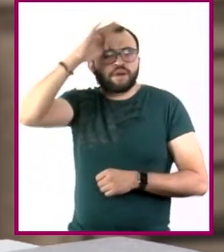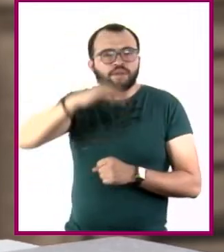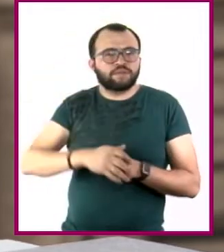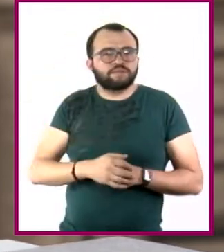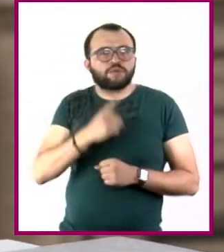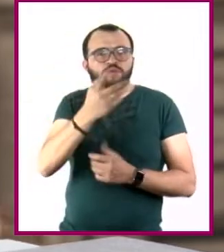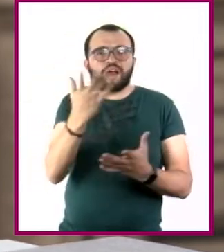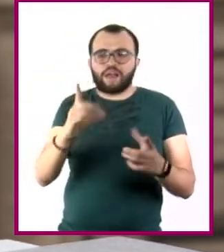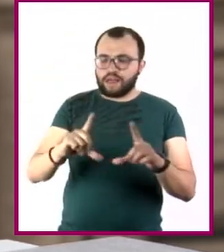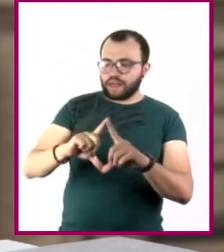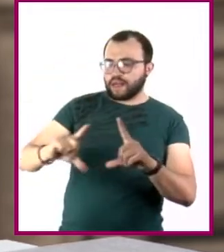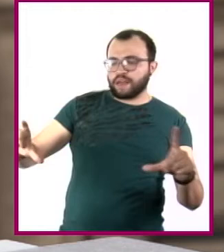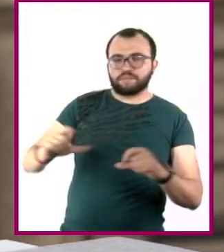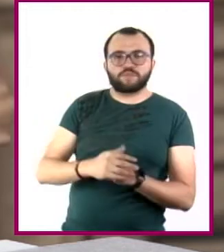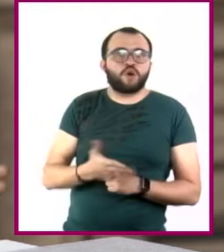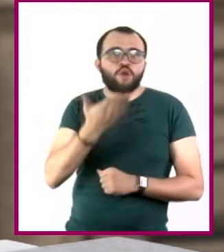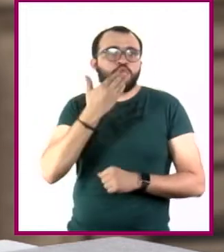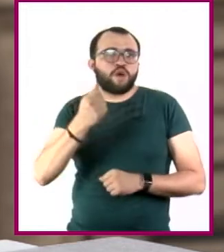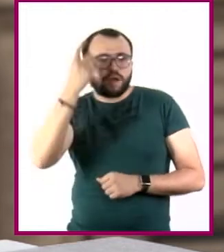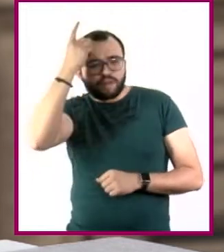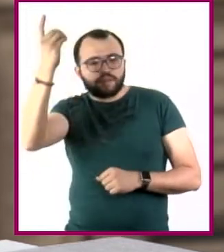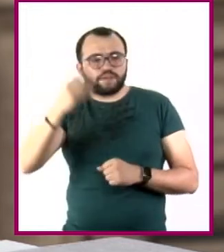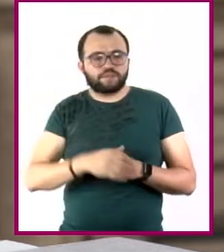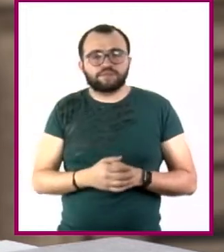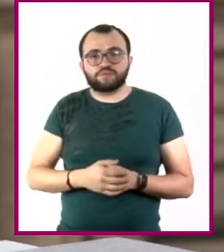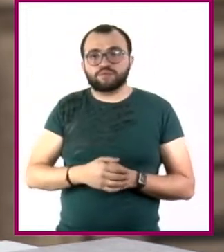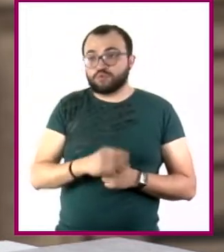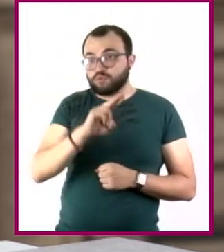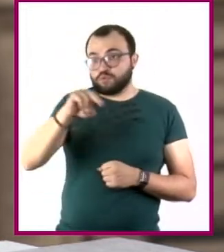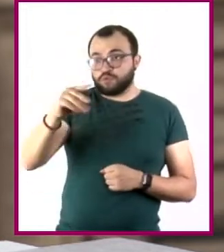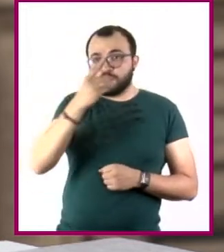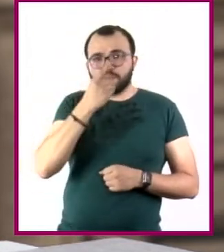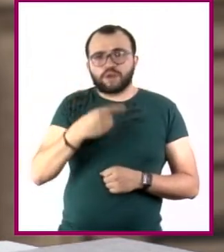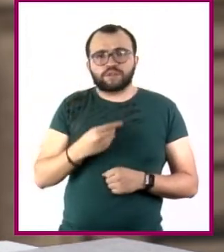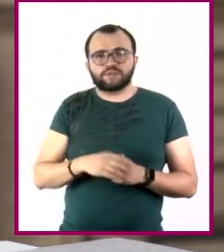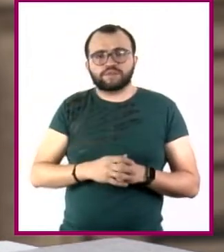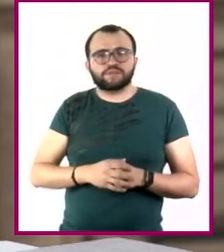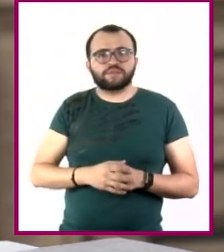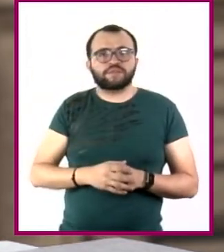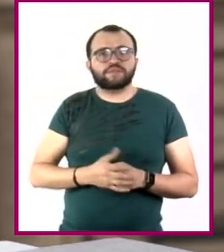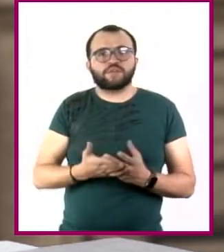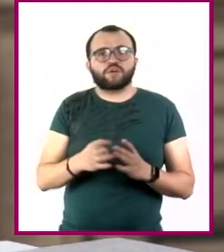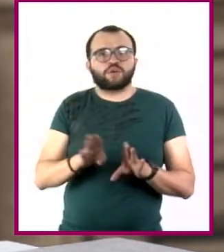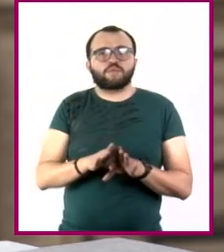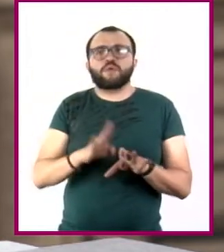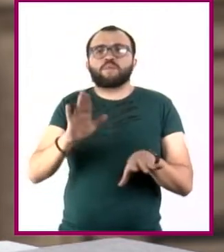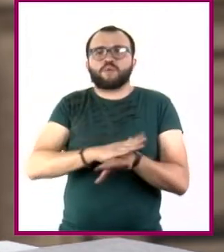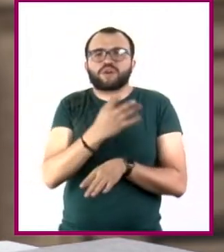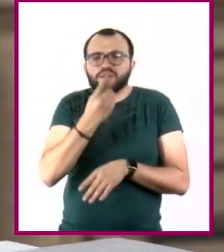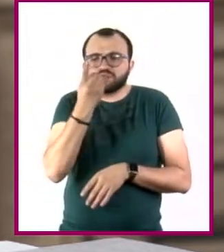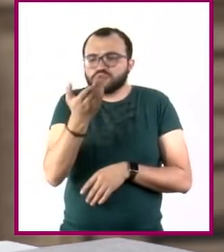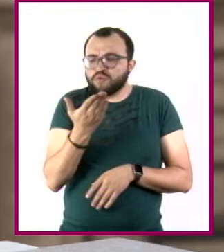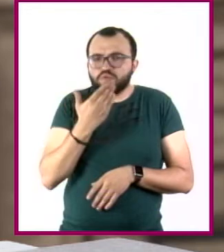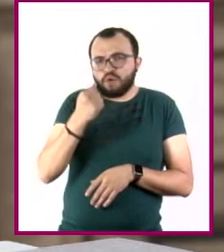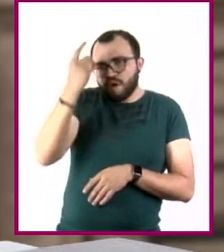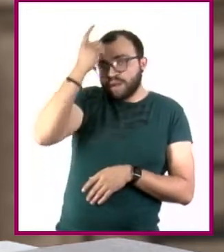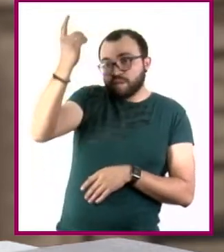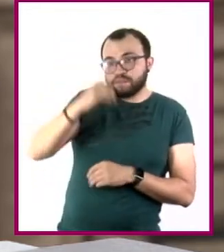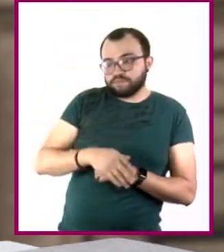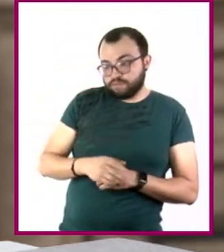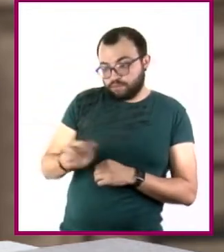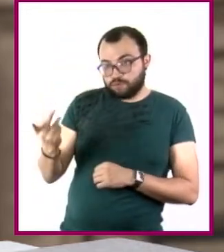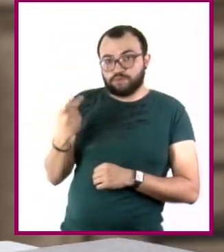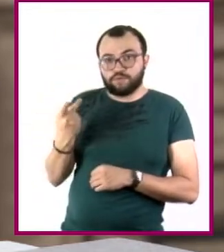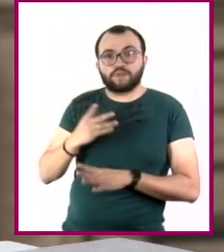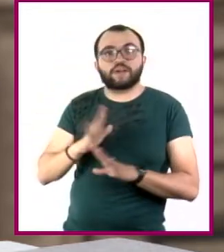su cartelito que dice, no hay Dios. Pero no nos ha dado ninguna razón para una conclusión así. Al menos nosotros llevamos